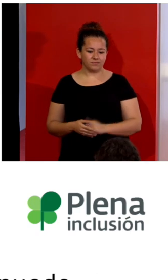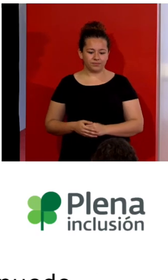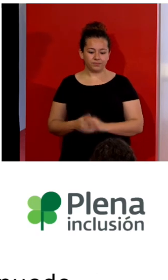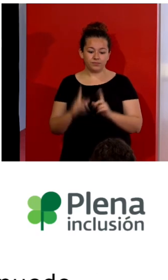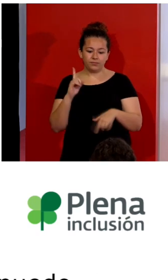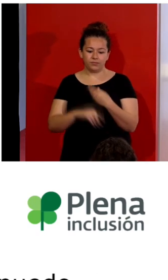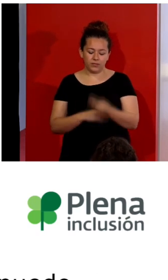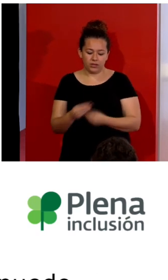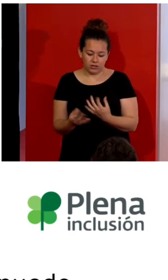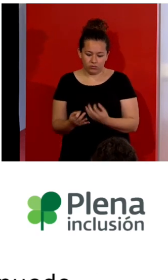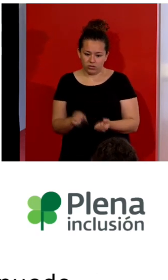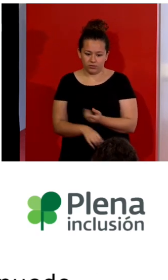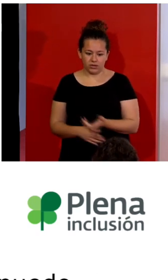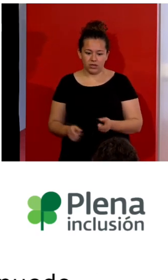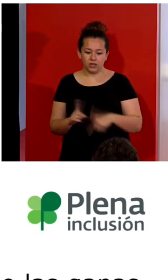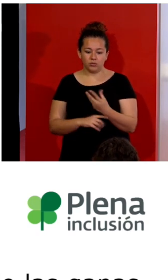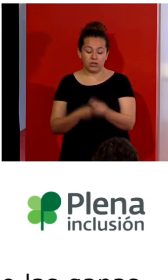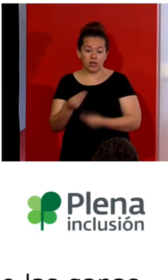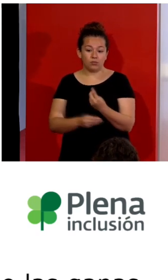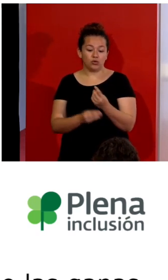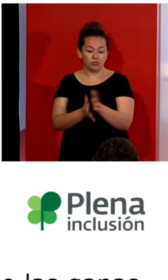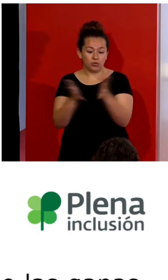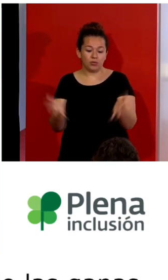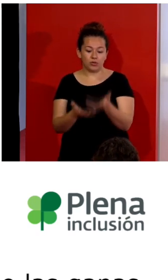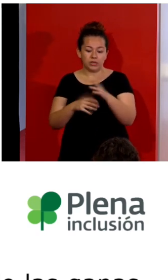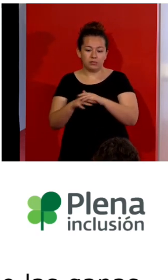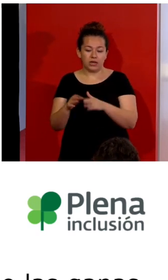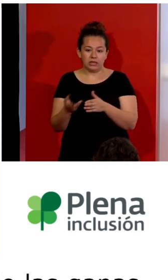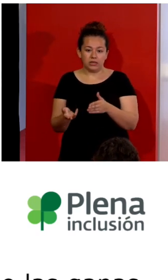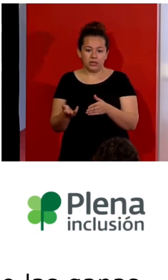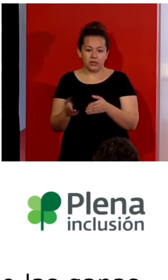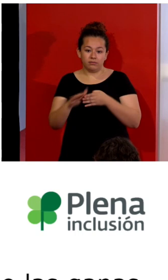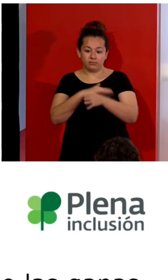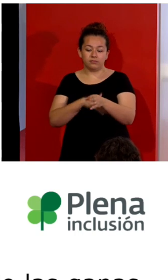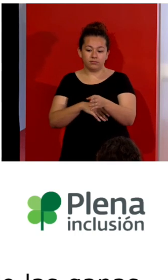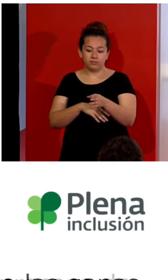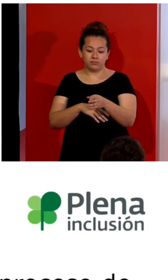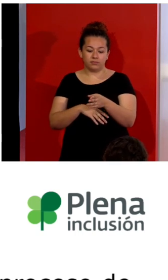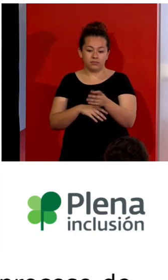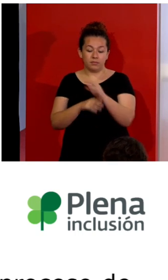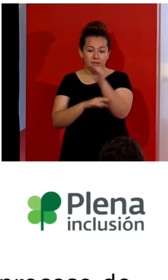Después hacemos una serie de recomendaciones para facilitar el acceso al mantenimiento y la promoción interna.